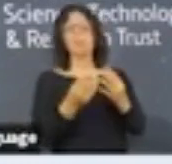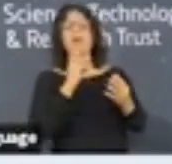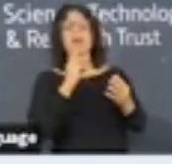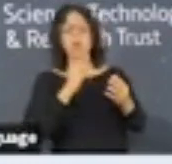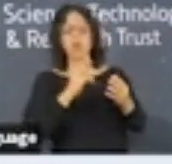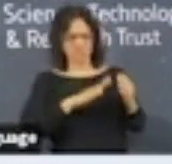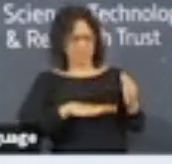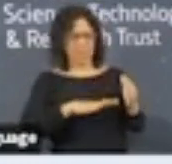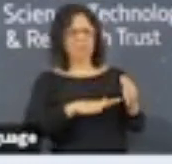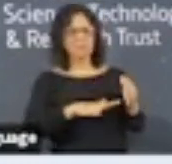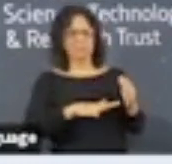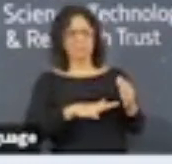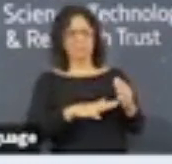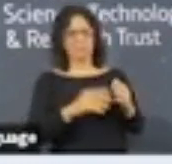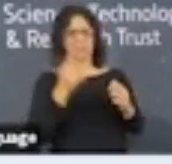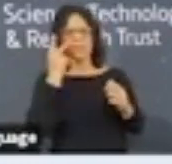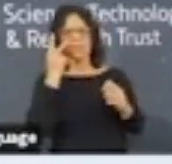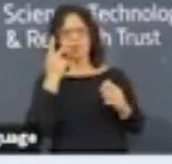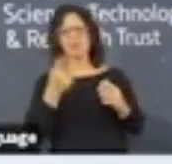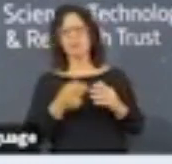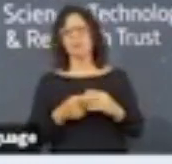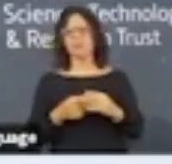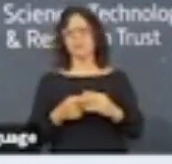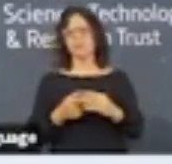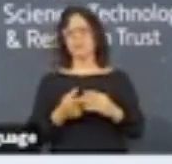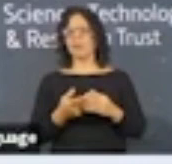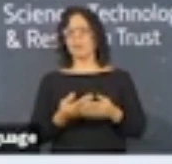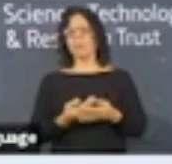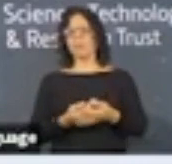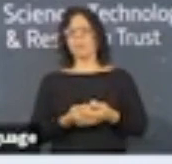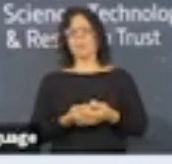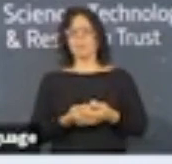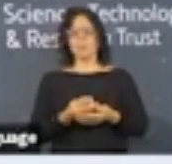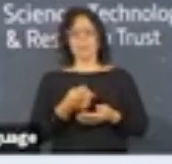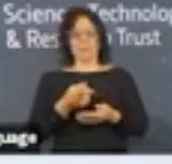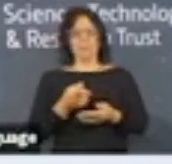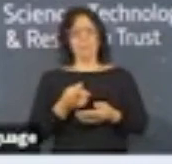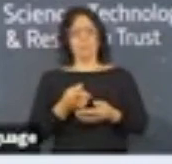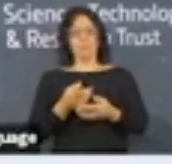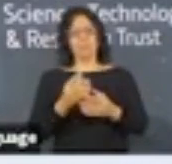número de mosquitos en algunas oportunidades puede ser muy importante.